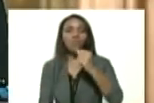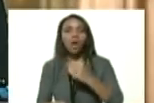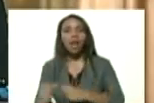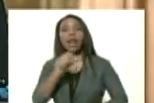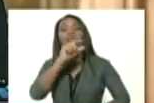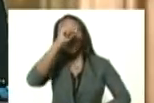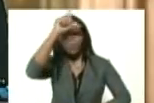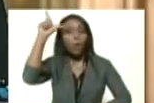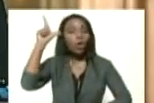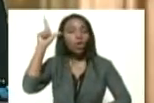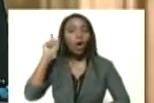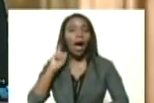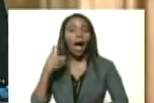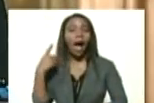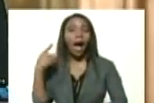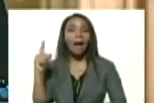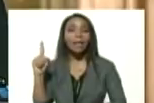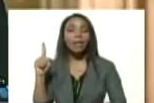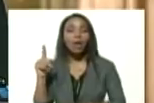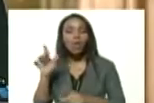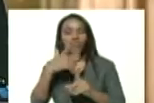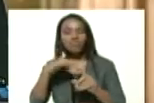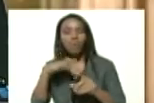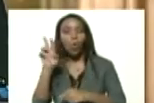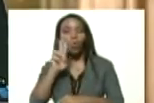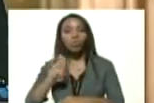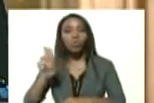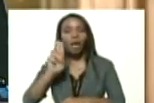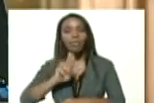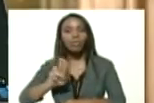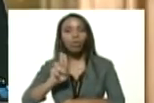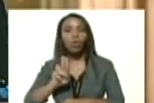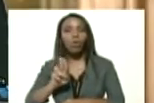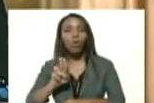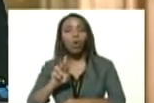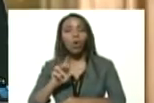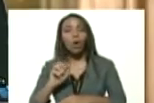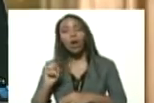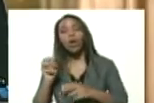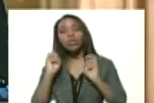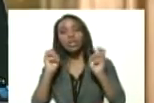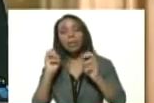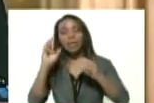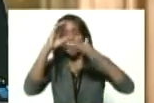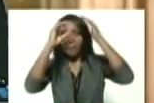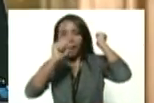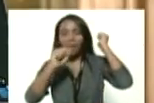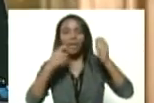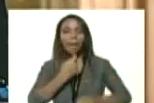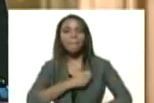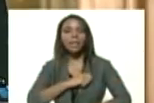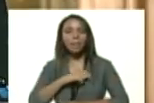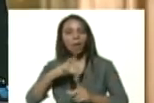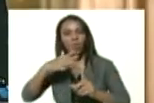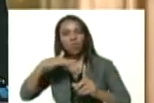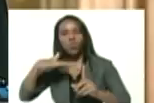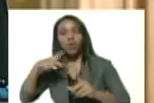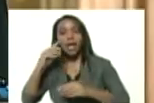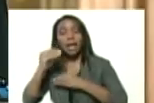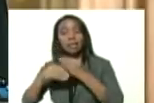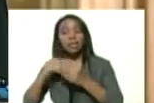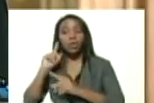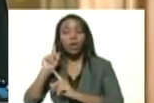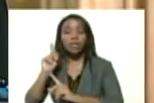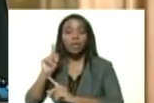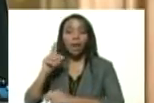lópez estaba utilizando las instalaciones de la embajada de españa para compilar y ahí está